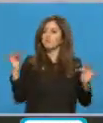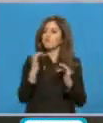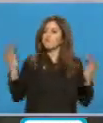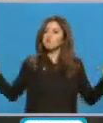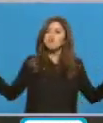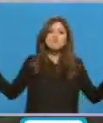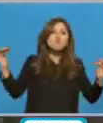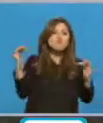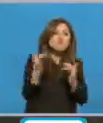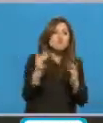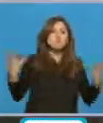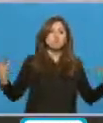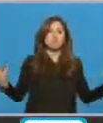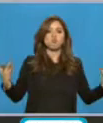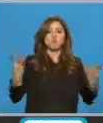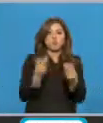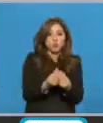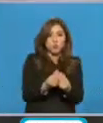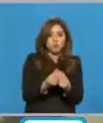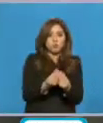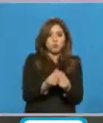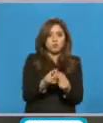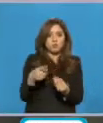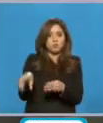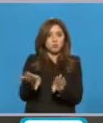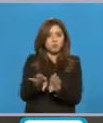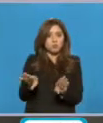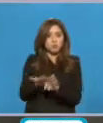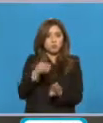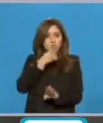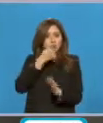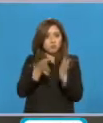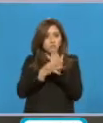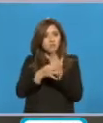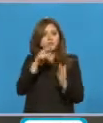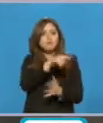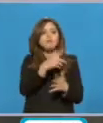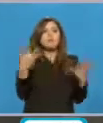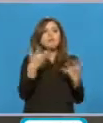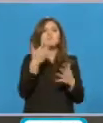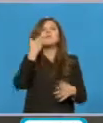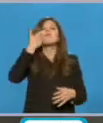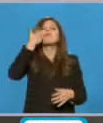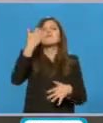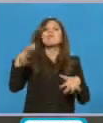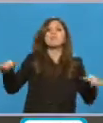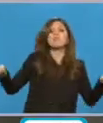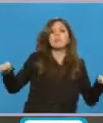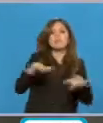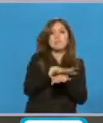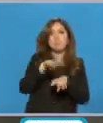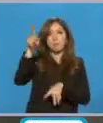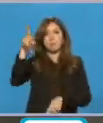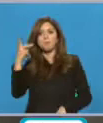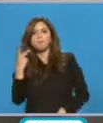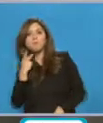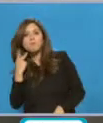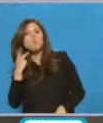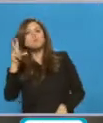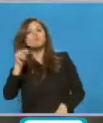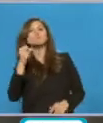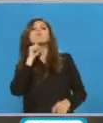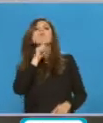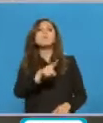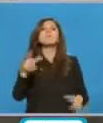masas. tenían de poder de convocatoria. Además, como decíamos la vez pasada, proponían no solo un cambio en la manera de hacer política, sino un cambio